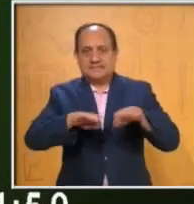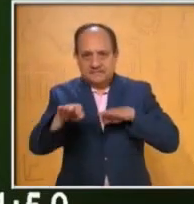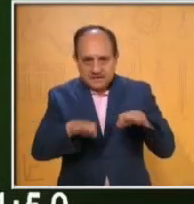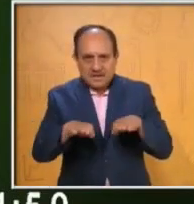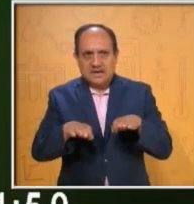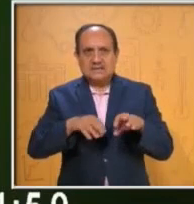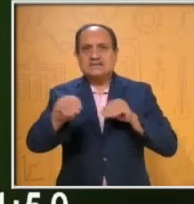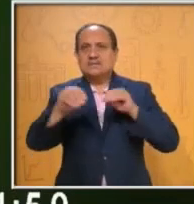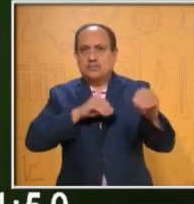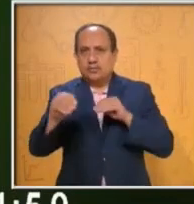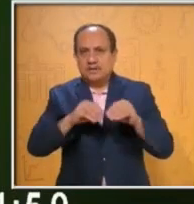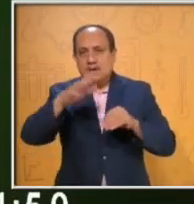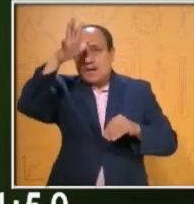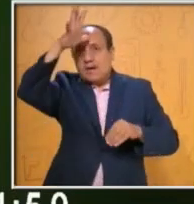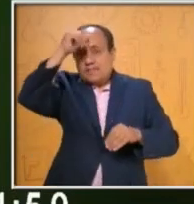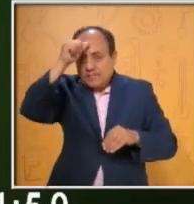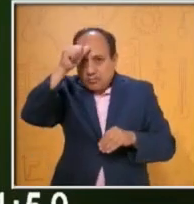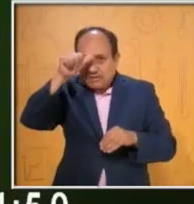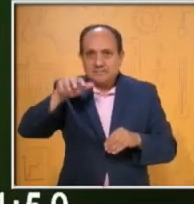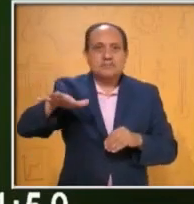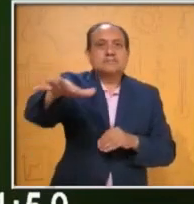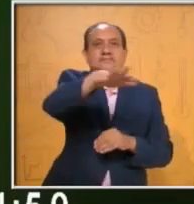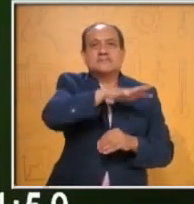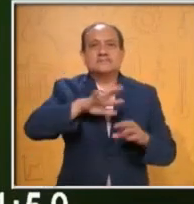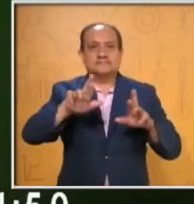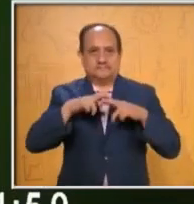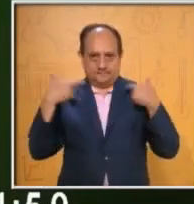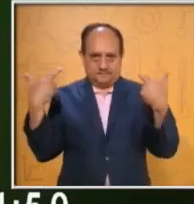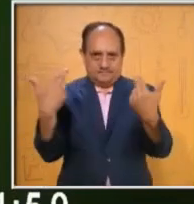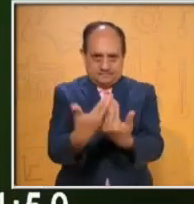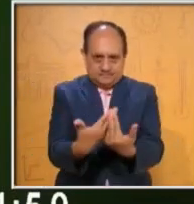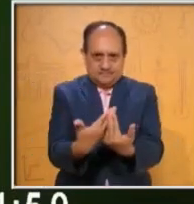hay que actuar conforme a acuerdos cuando estamos reunidos